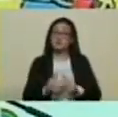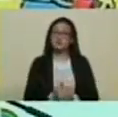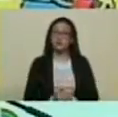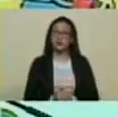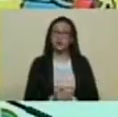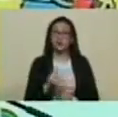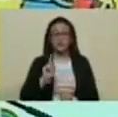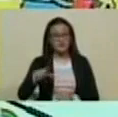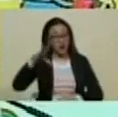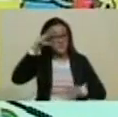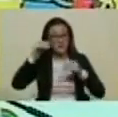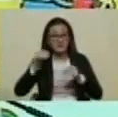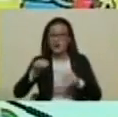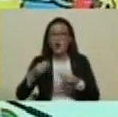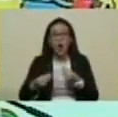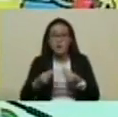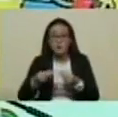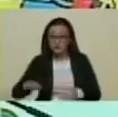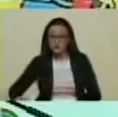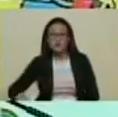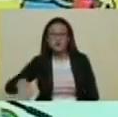hay que aprenderlo desde esta edad.